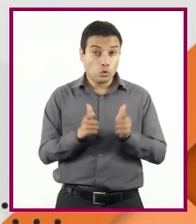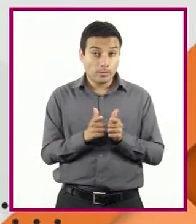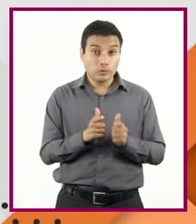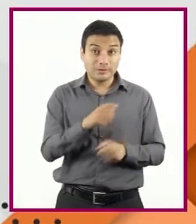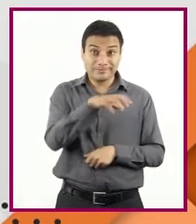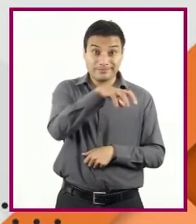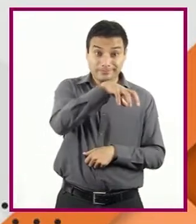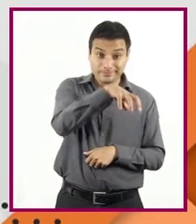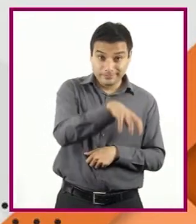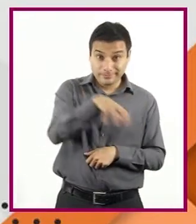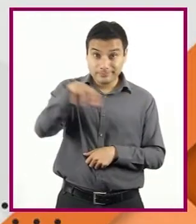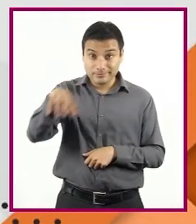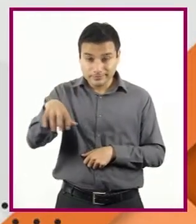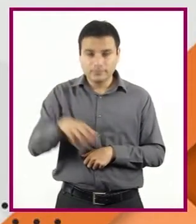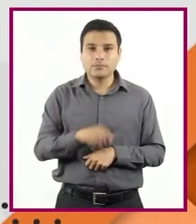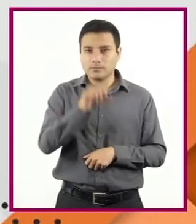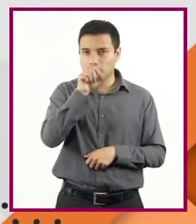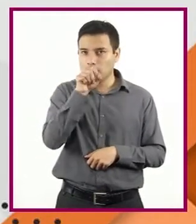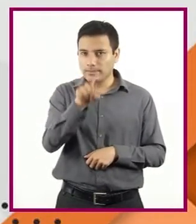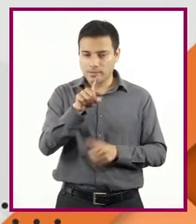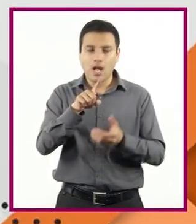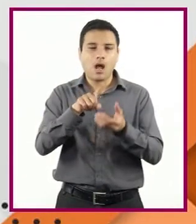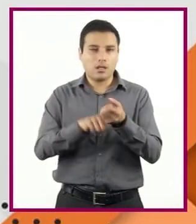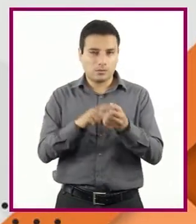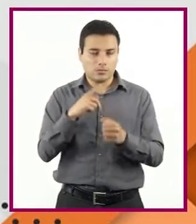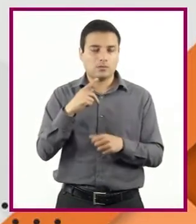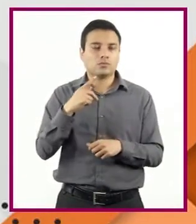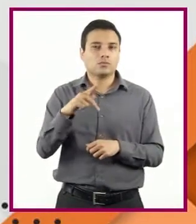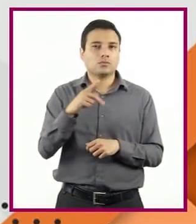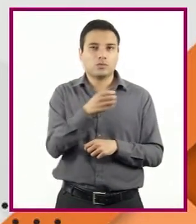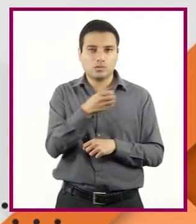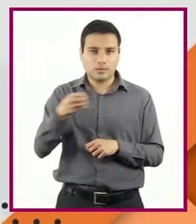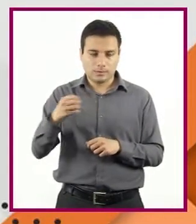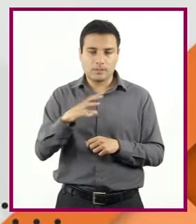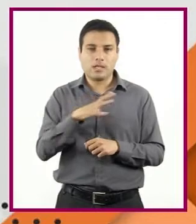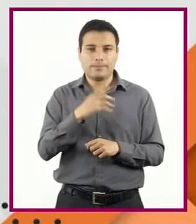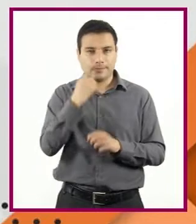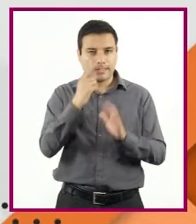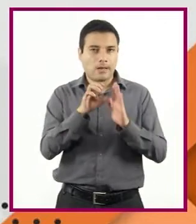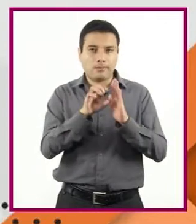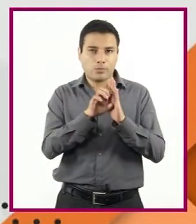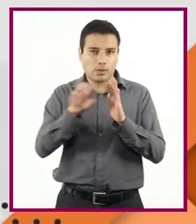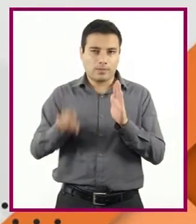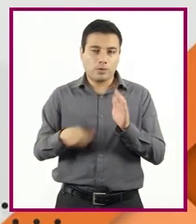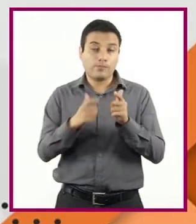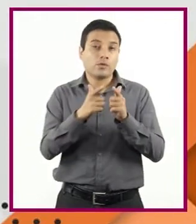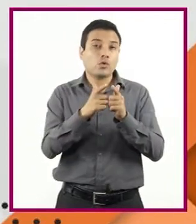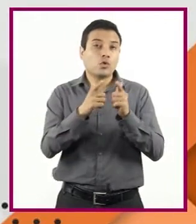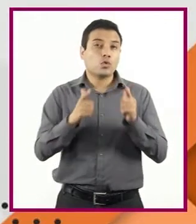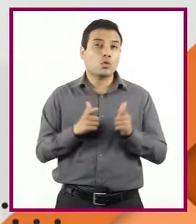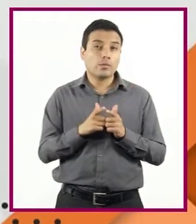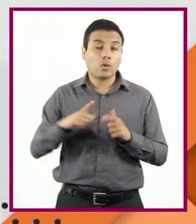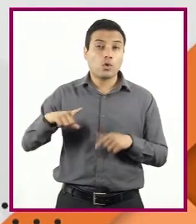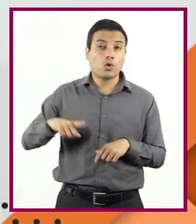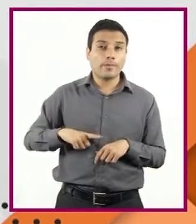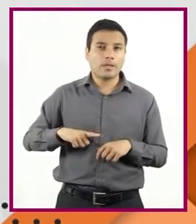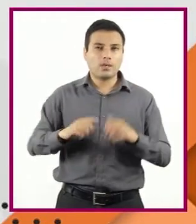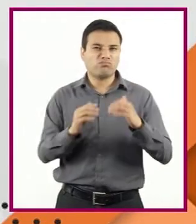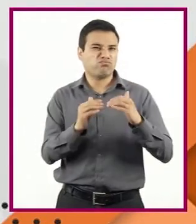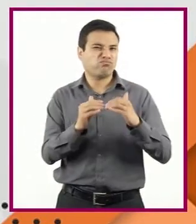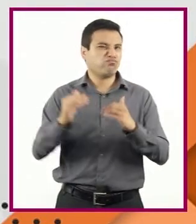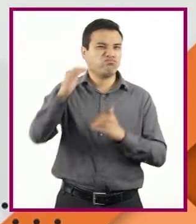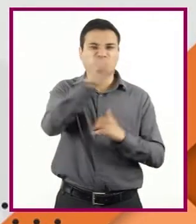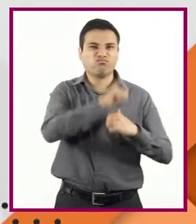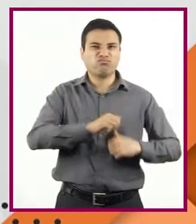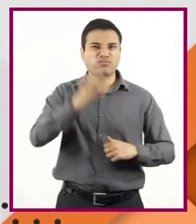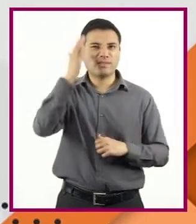ulteriores jerarquizaciones internas. Así, por ejemplo, dentro de la clase dominante, el rango más alto estaba detentado por